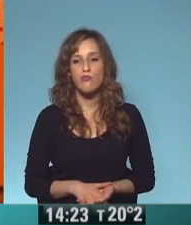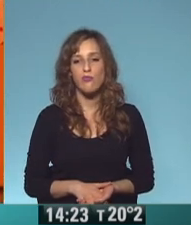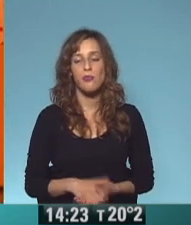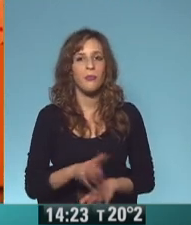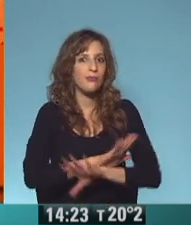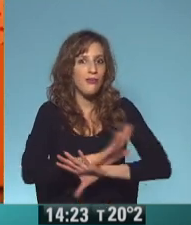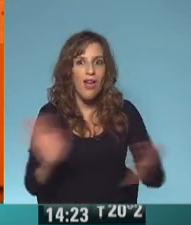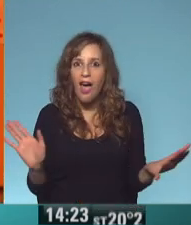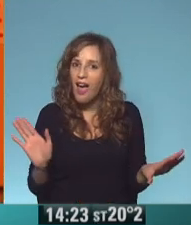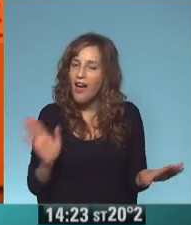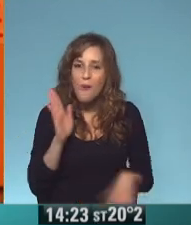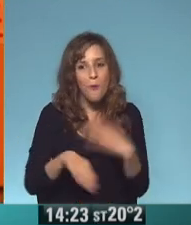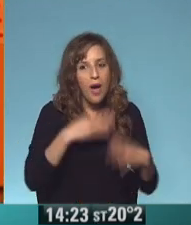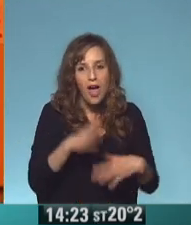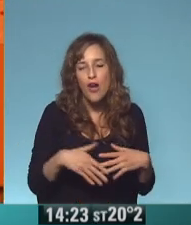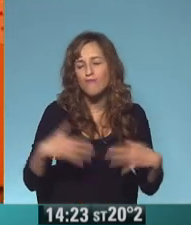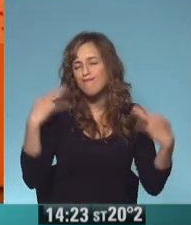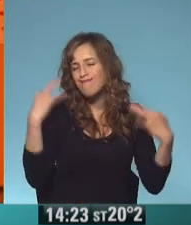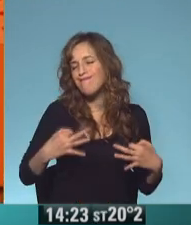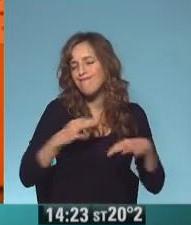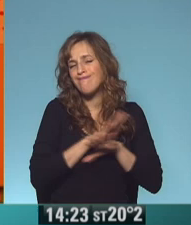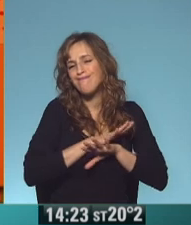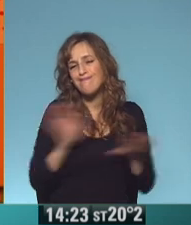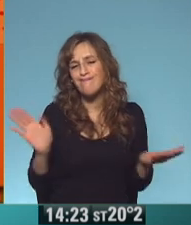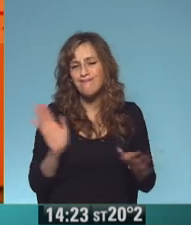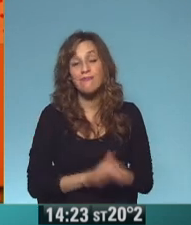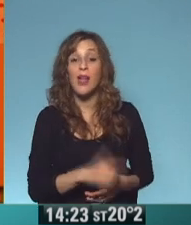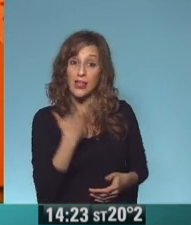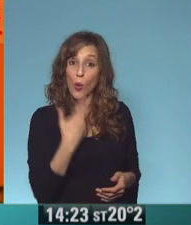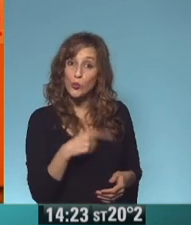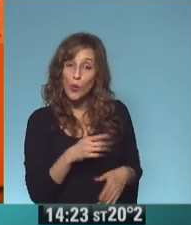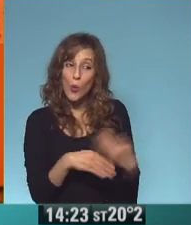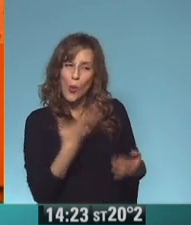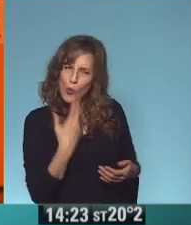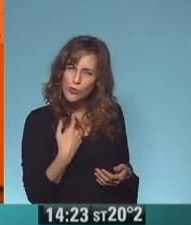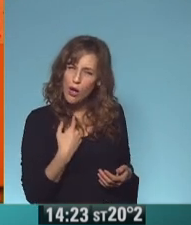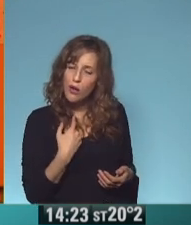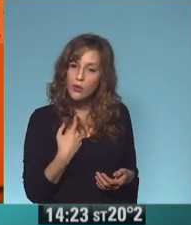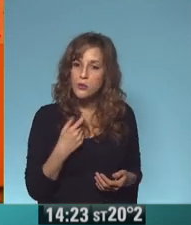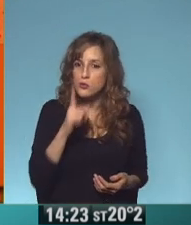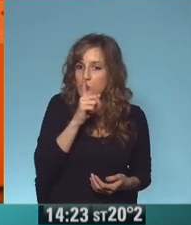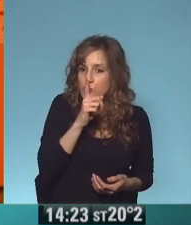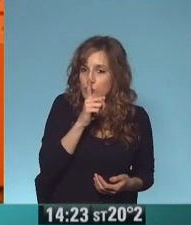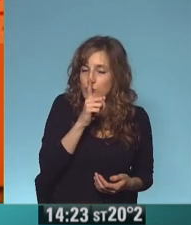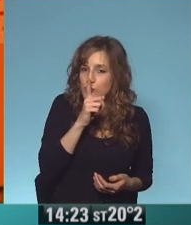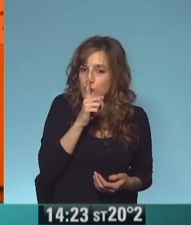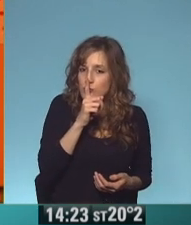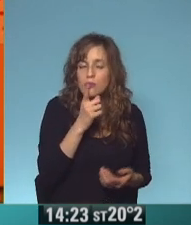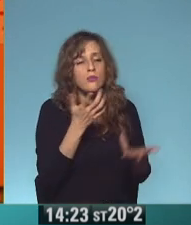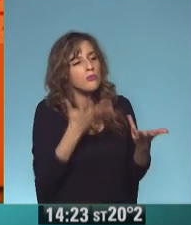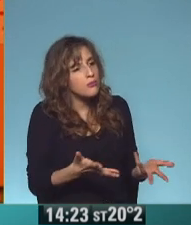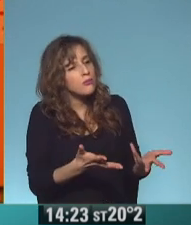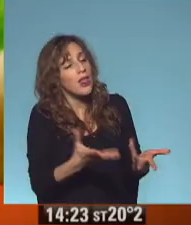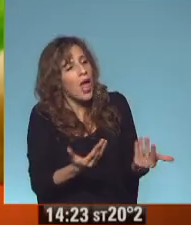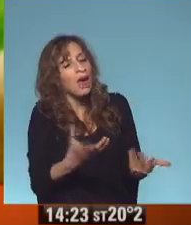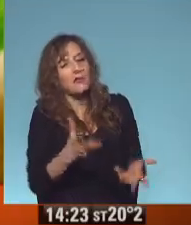¡Guau! ¡Estuvo genial! ¿Y Alterio, te gustó? ¡Uy! Se quedó mudo otra vez. ¡Alterio, decía